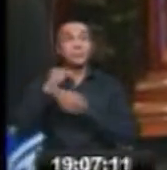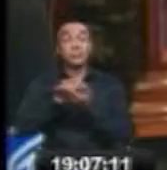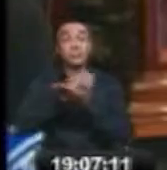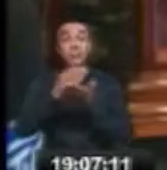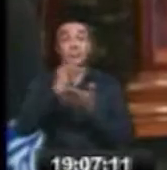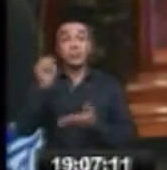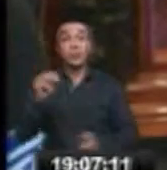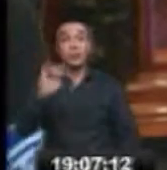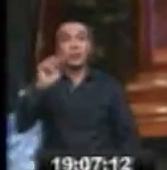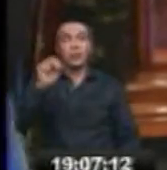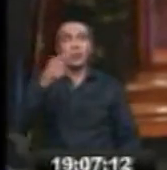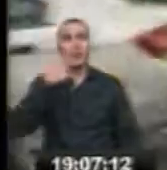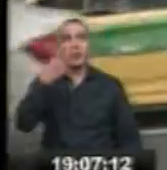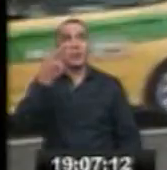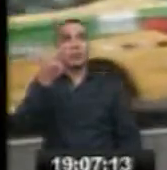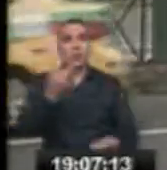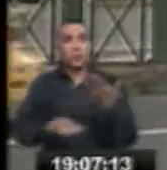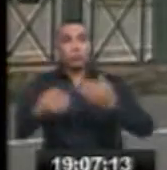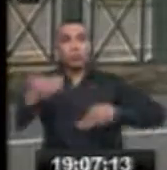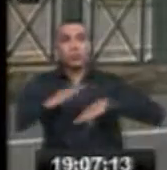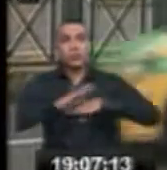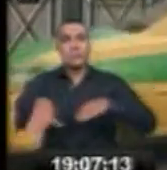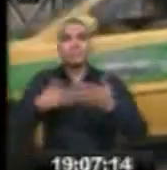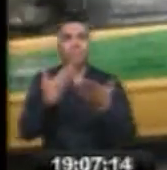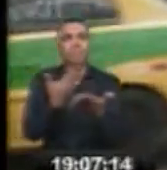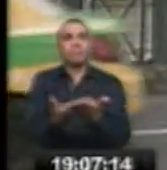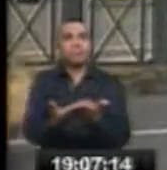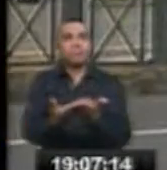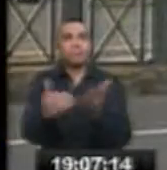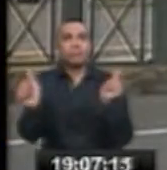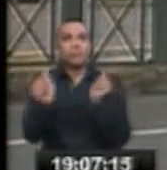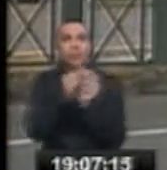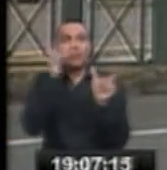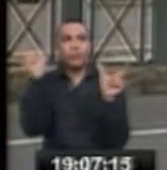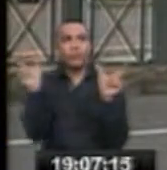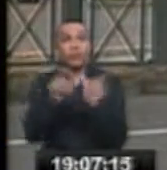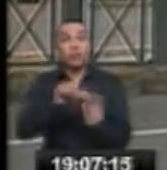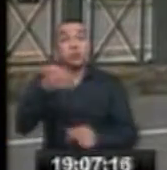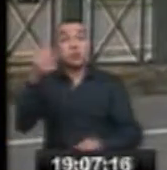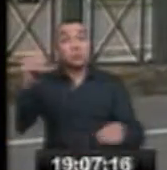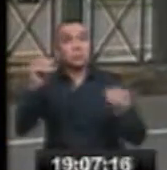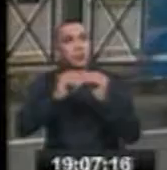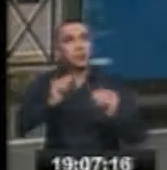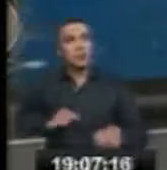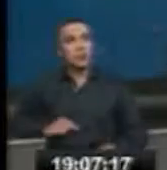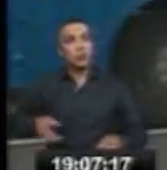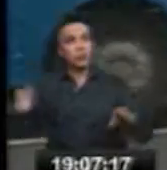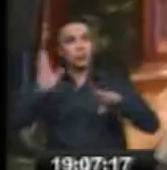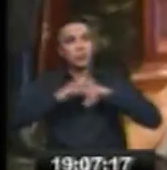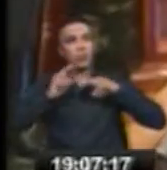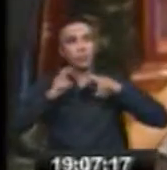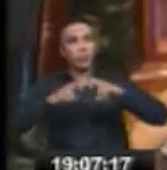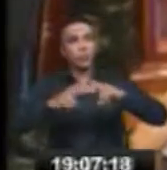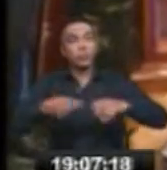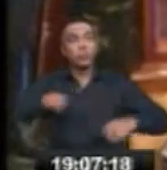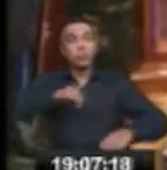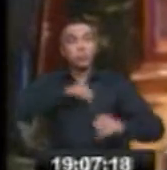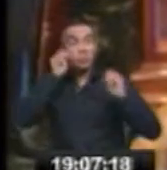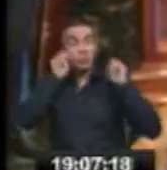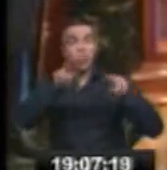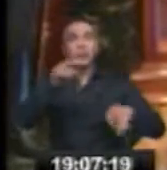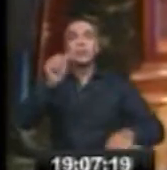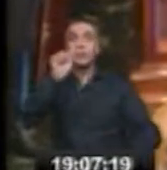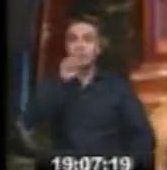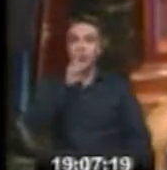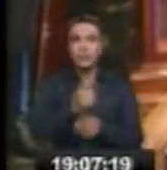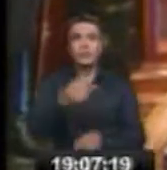Yanín Cruz sostuvo que una acción penal ya ha sido presentada ante la Fiscalía y otros detalles de la investigación. Hemos determinado que hubo